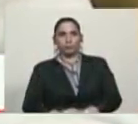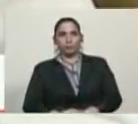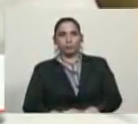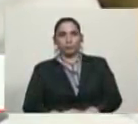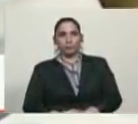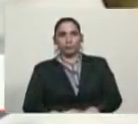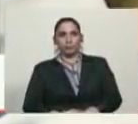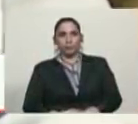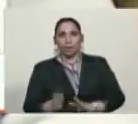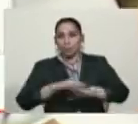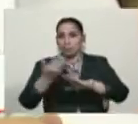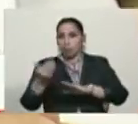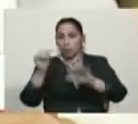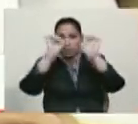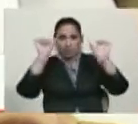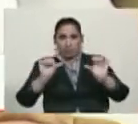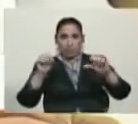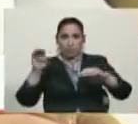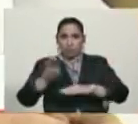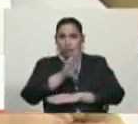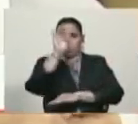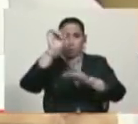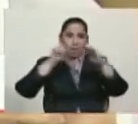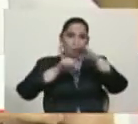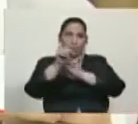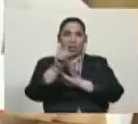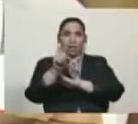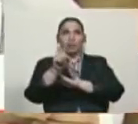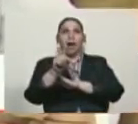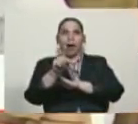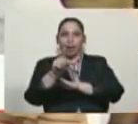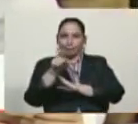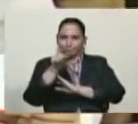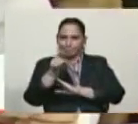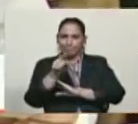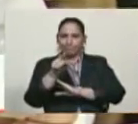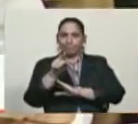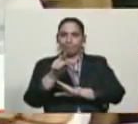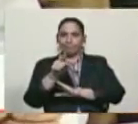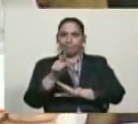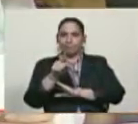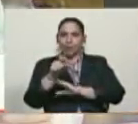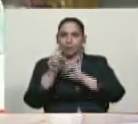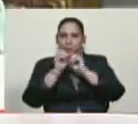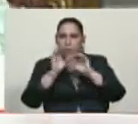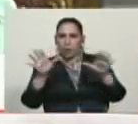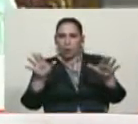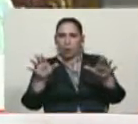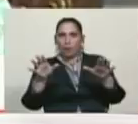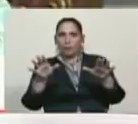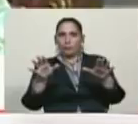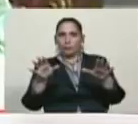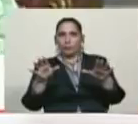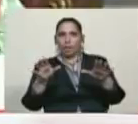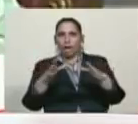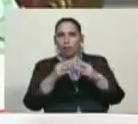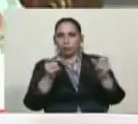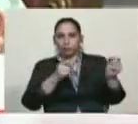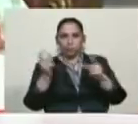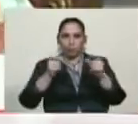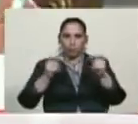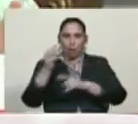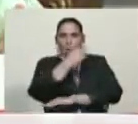porque el sistema de barrio adentro reporta y refiere a los hospitales los